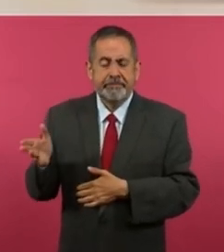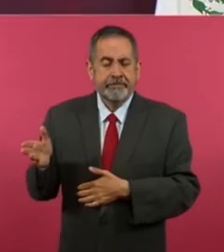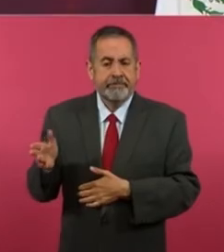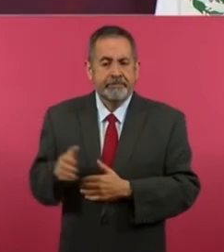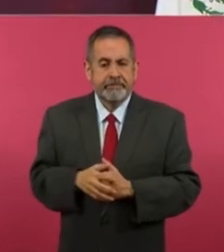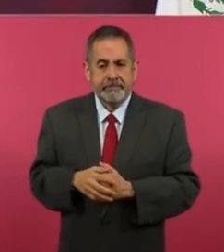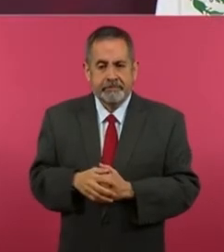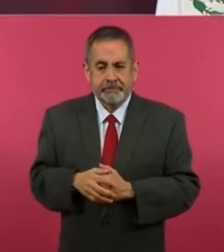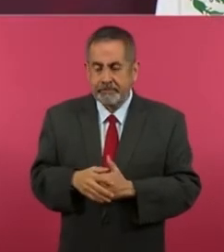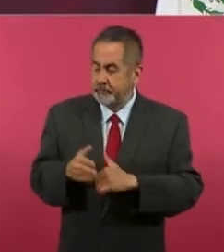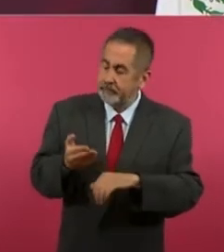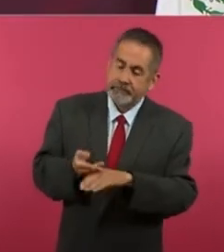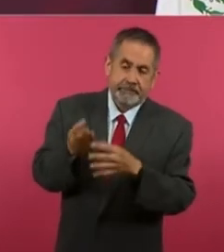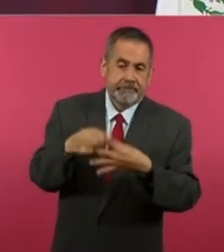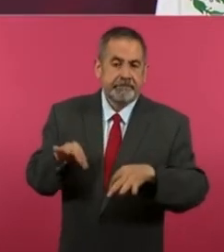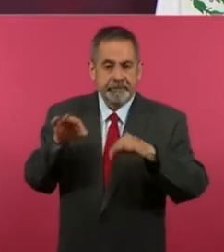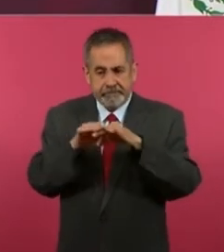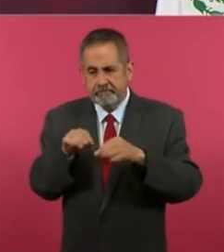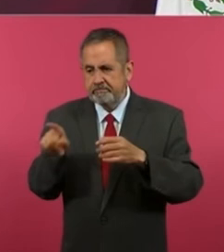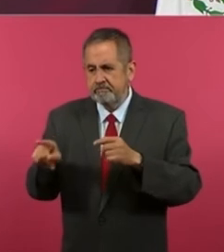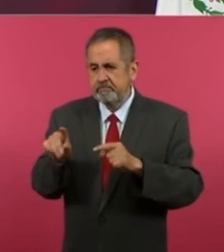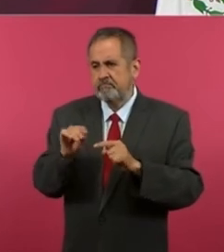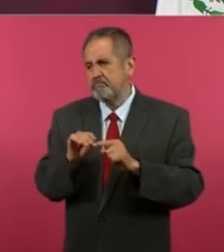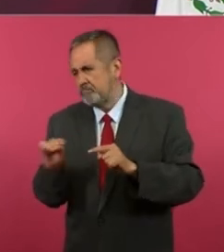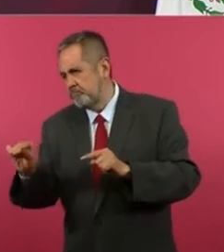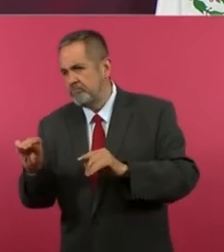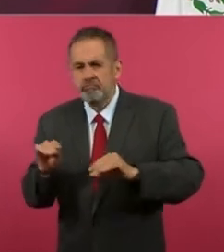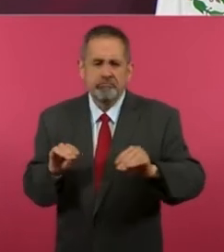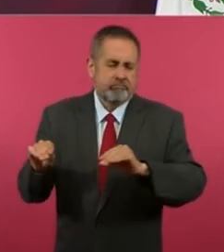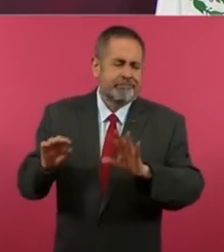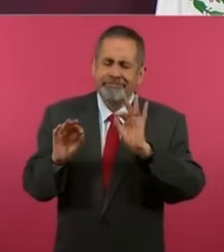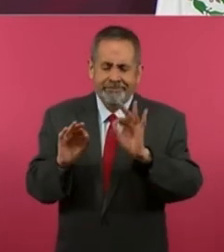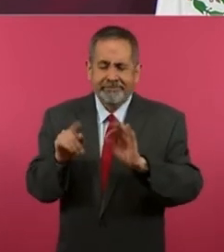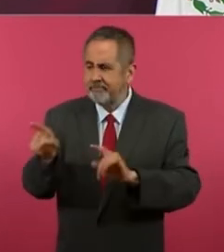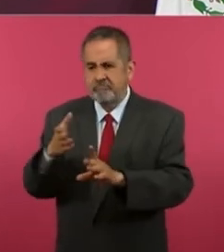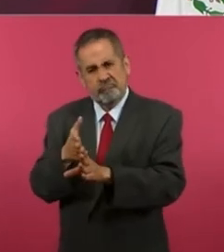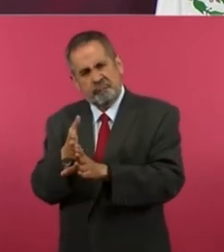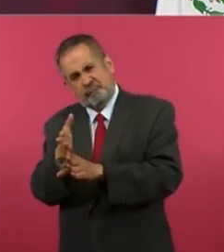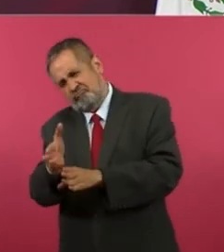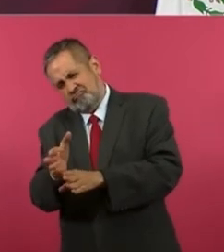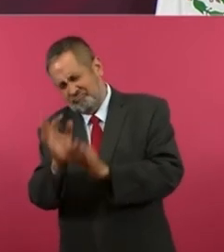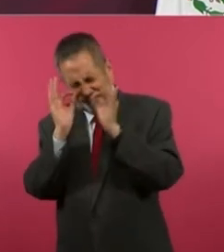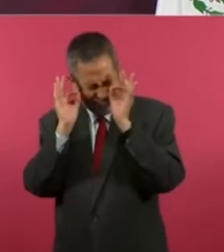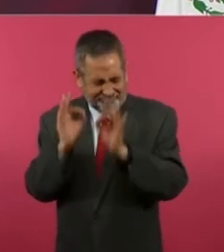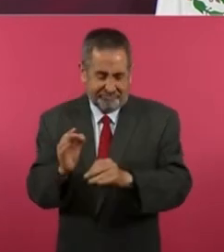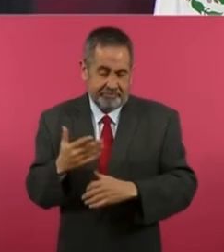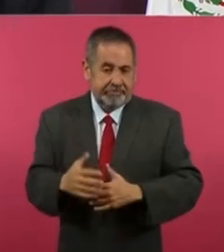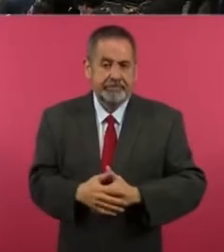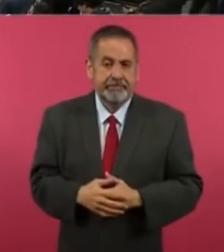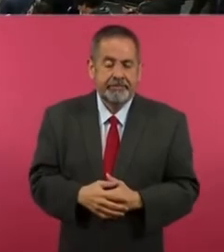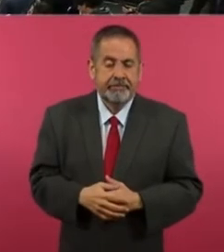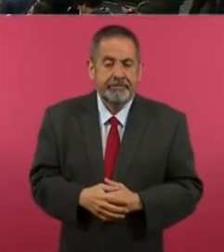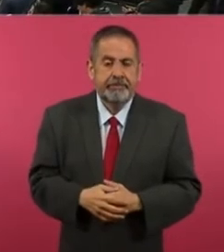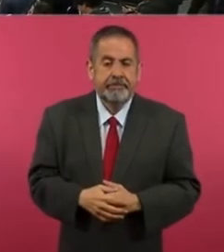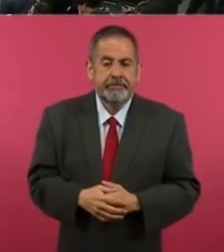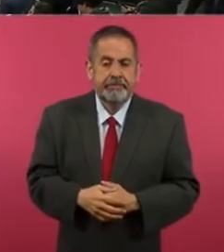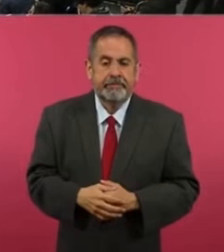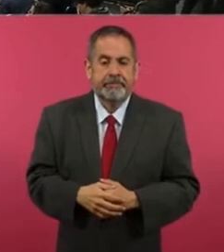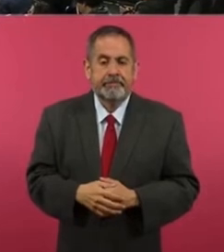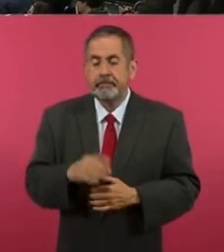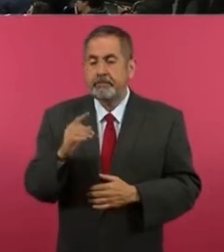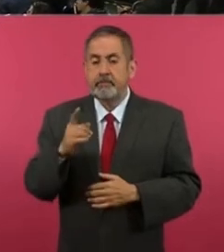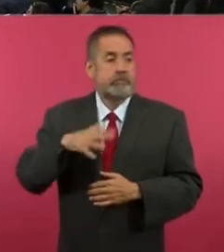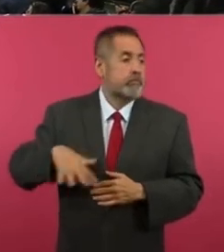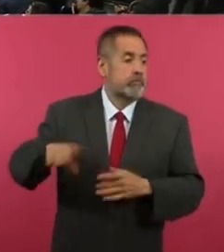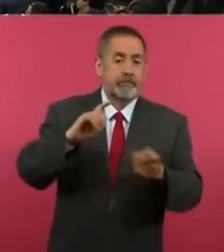son muy importantes los cuadros? Esto no es labor de un